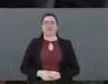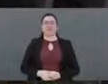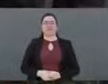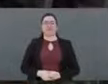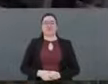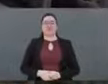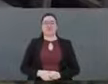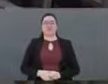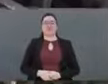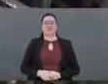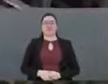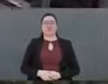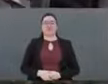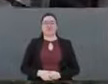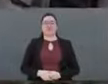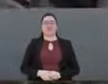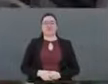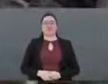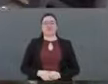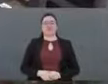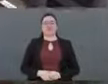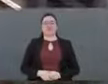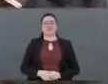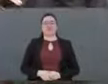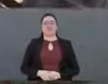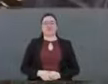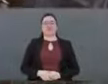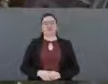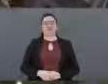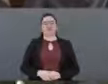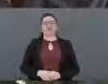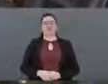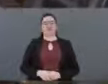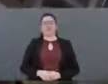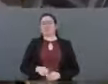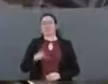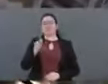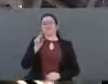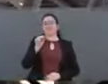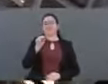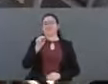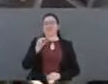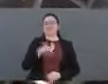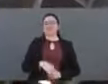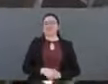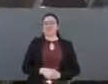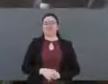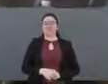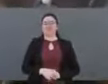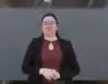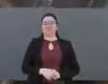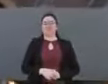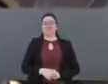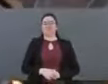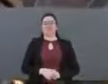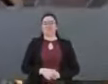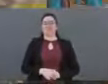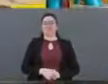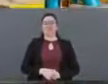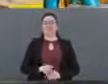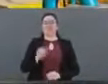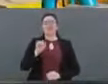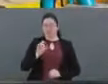En la parte oriente de la agrícola, ¿no? Todavía tenemos que... No, todavía tenemos que llegar.